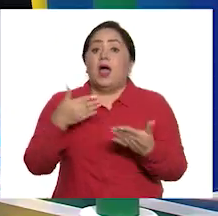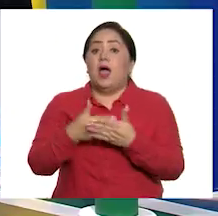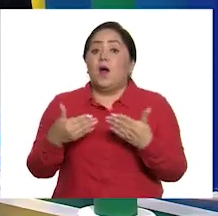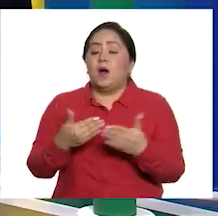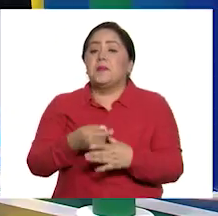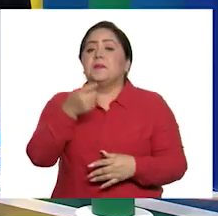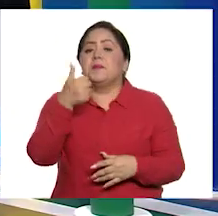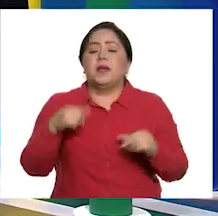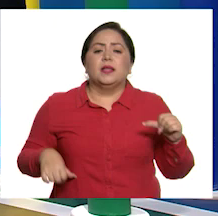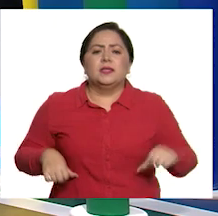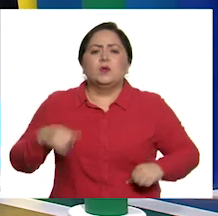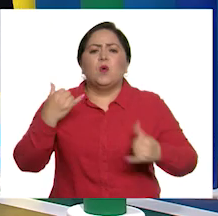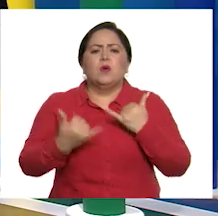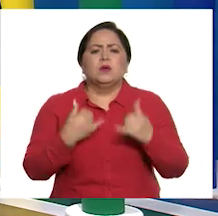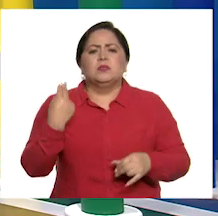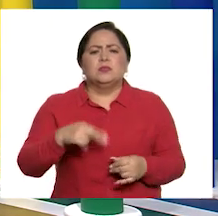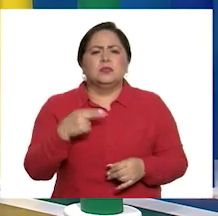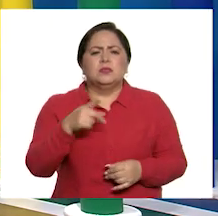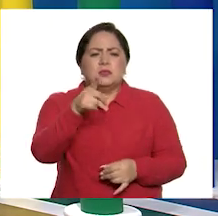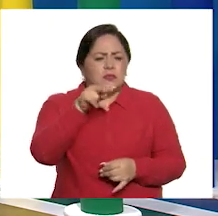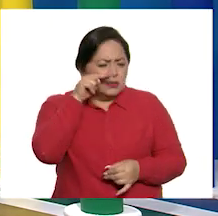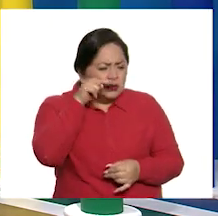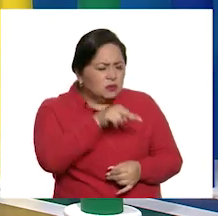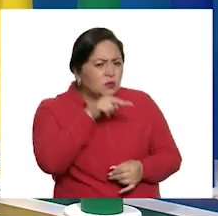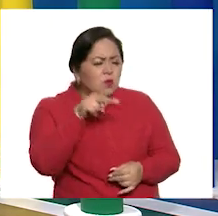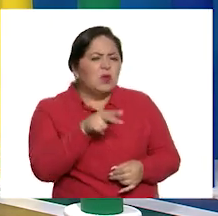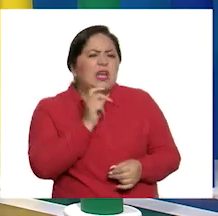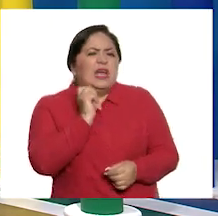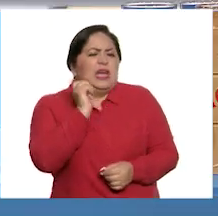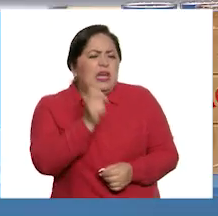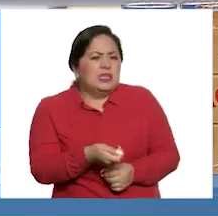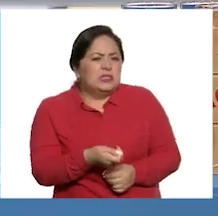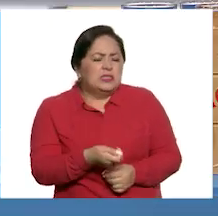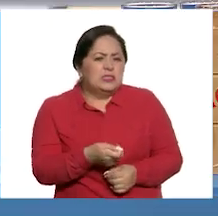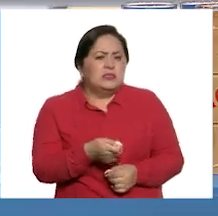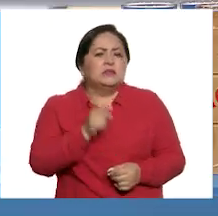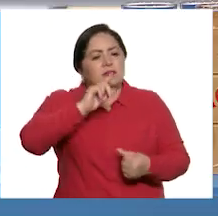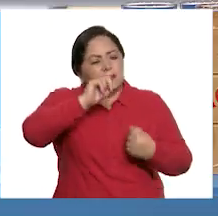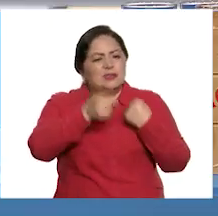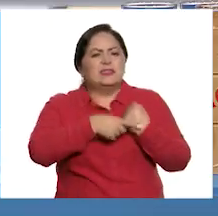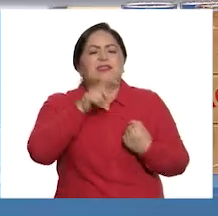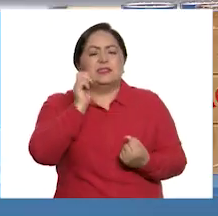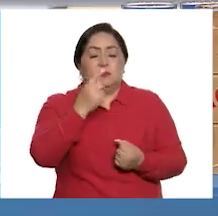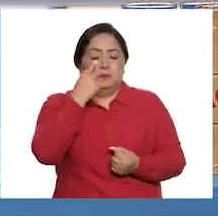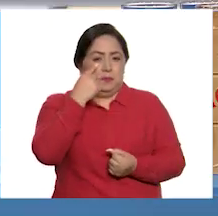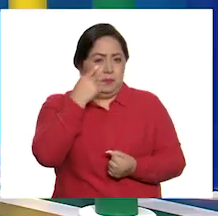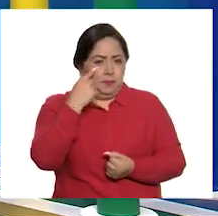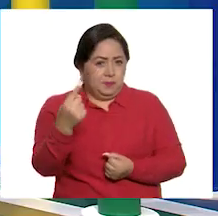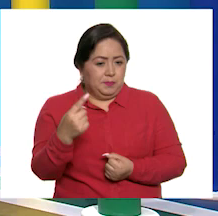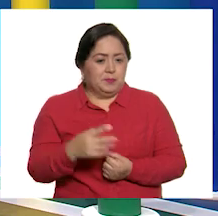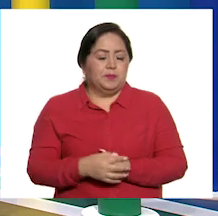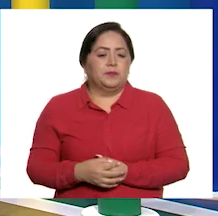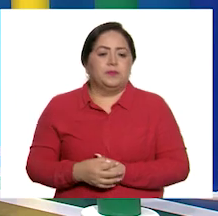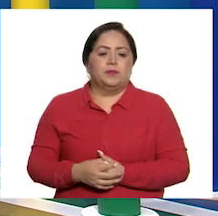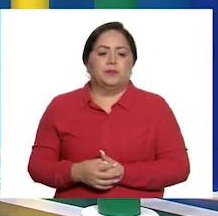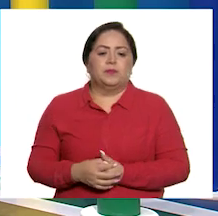primera actividad un juego llamado Identifica qué es, el cual consiste en lo siguiente. Miren,